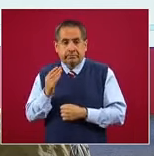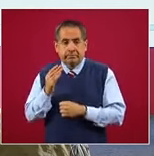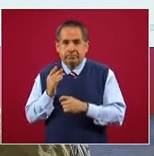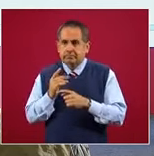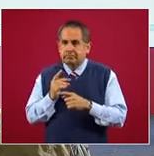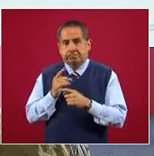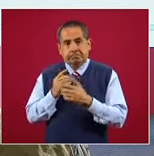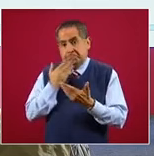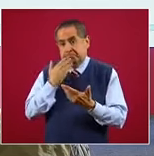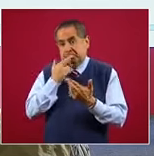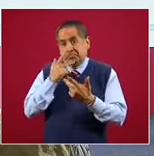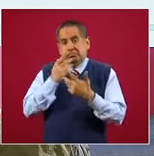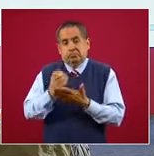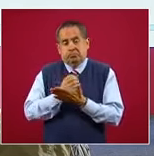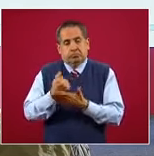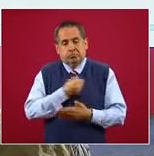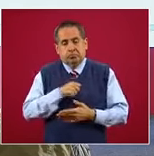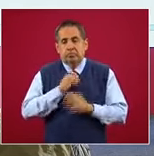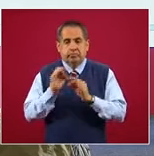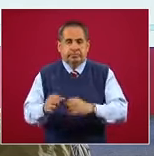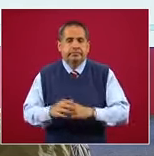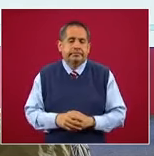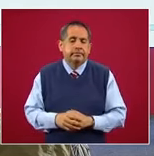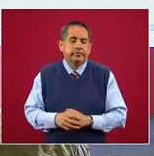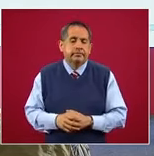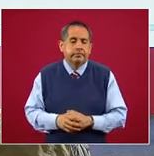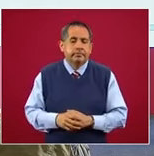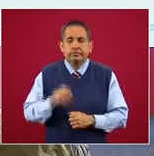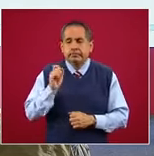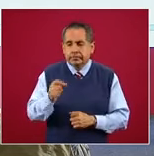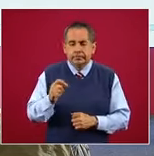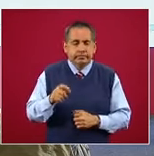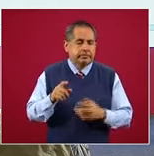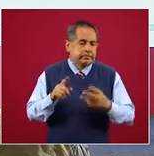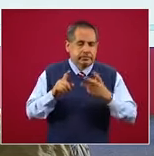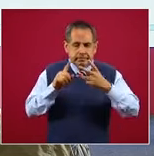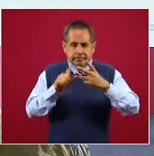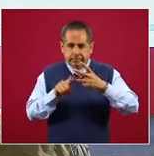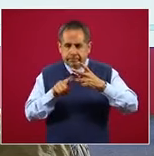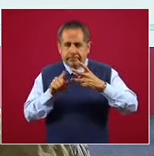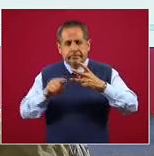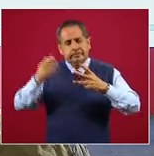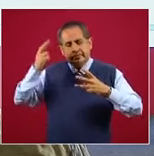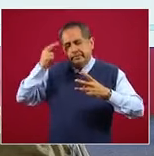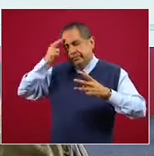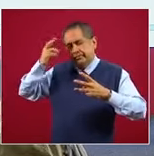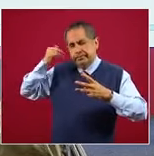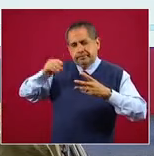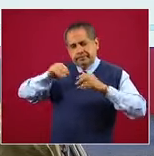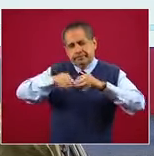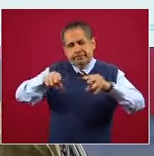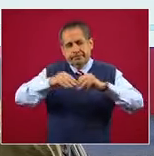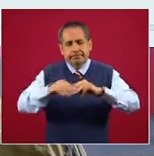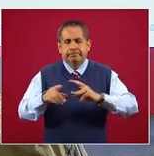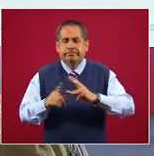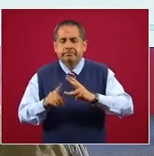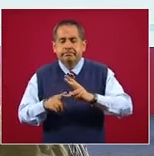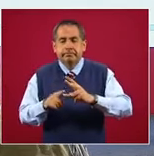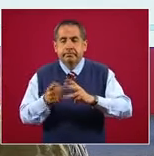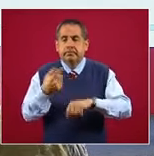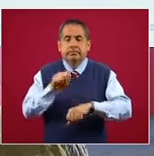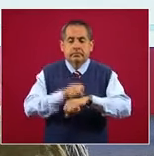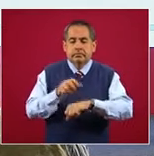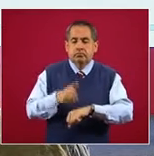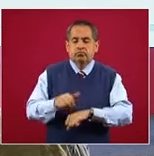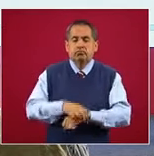hacia arriba positivo. Y algo también que veníamos destacando en presentaciones previas es que ya desde la